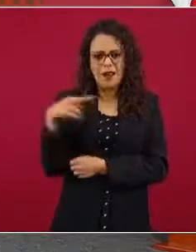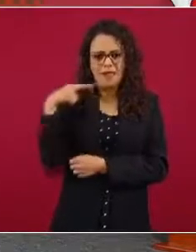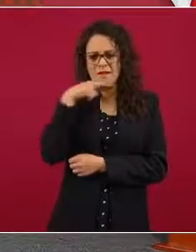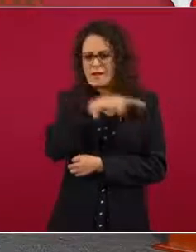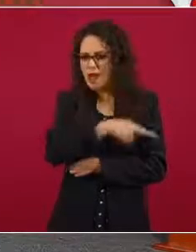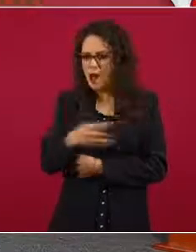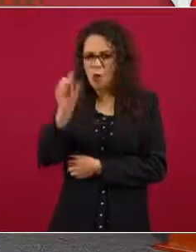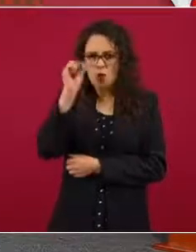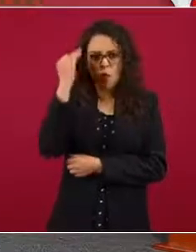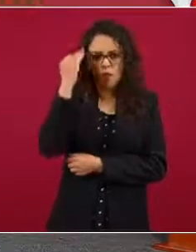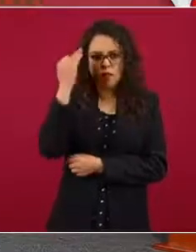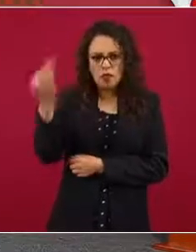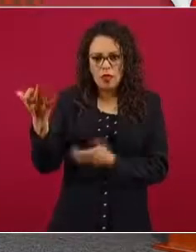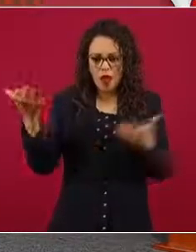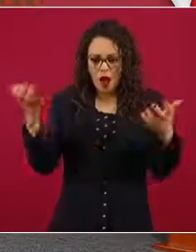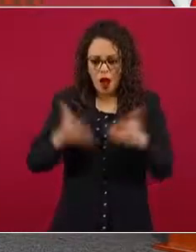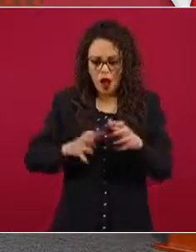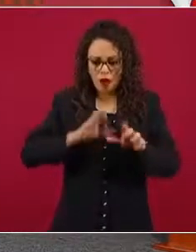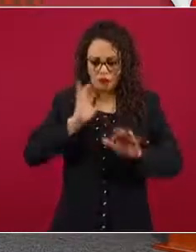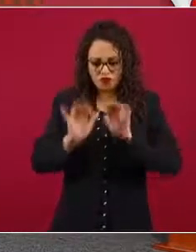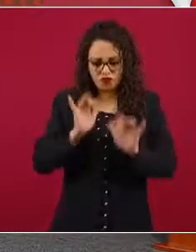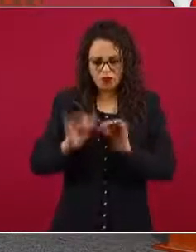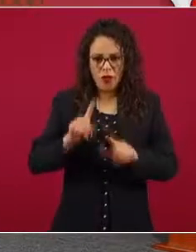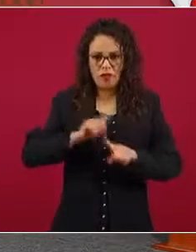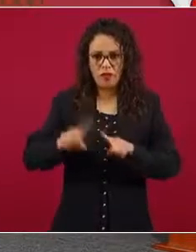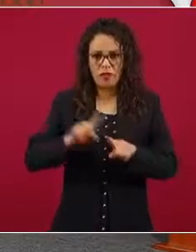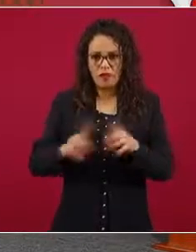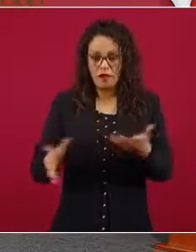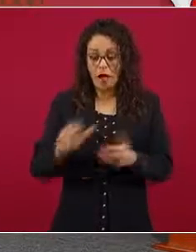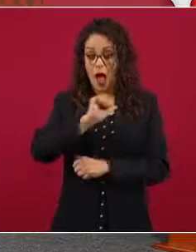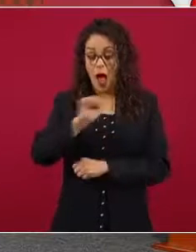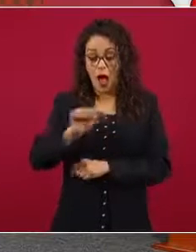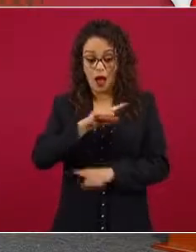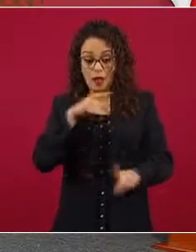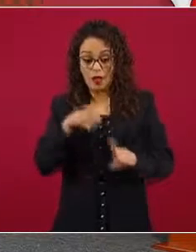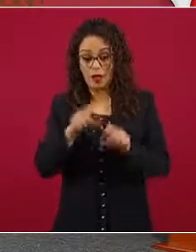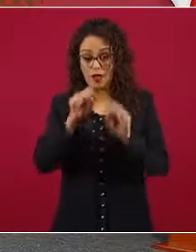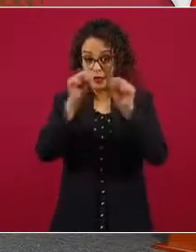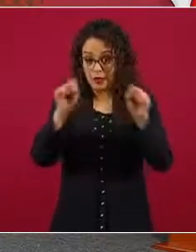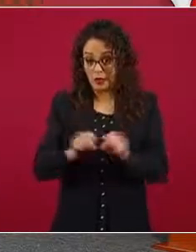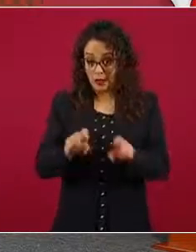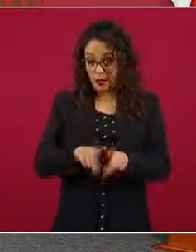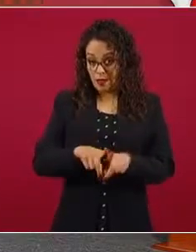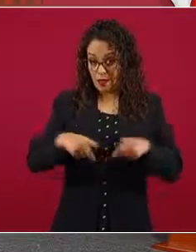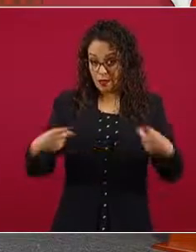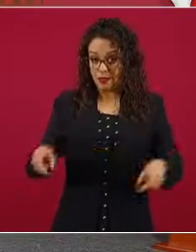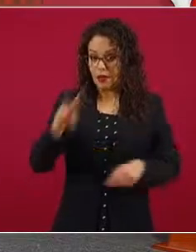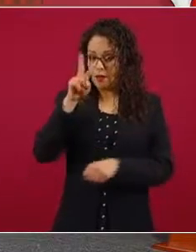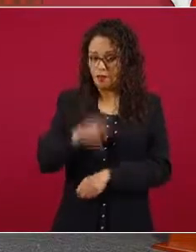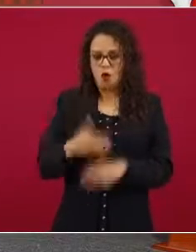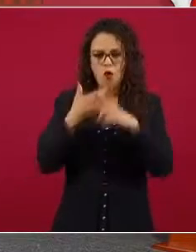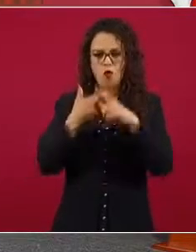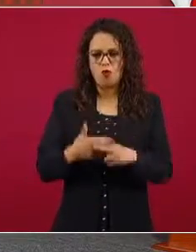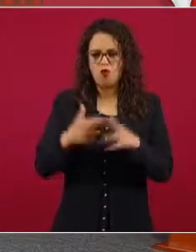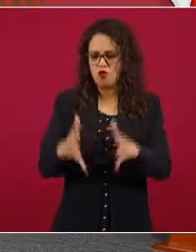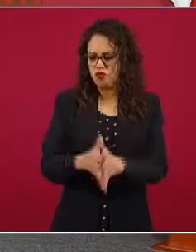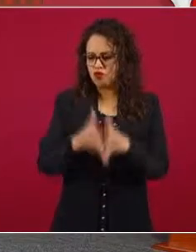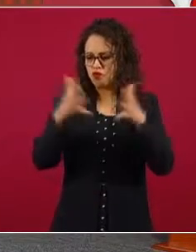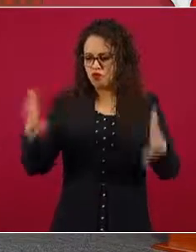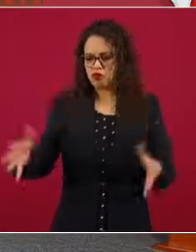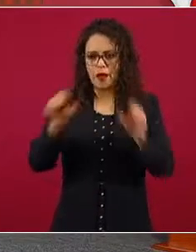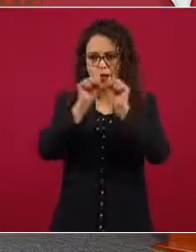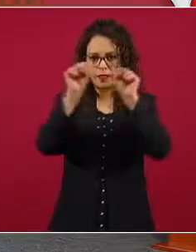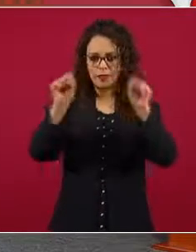lo habitual del desarrollo de sistemas de información, desarrollaron un sistema muy robusto, muy robusto, que nos permitirá